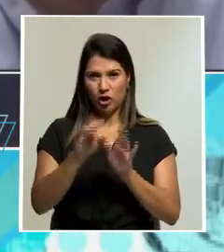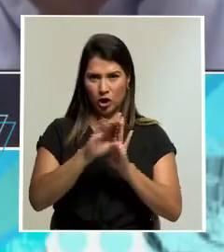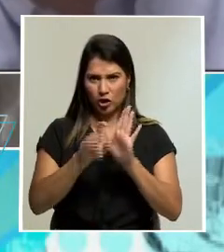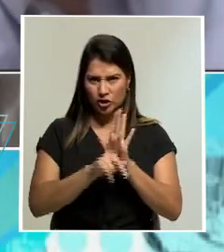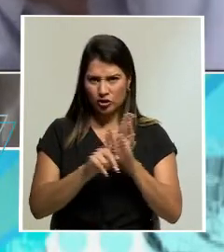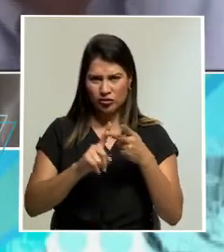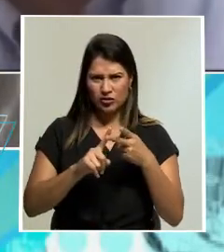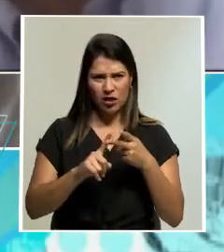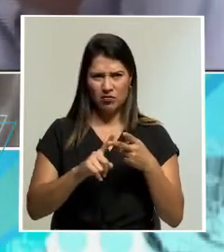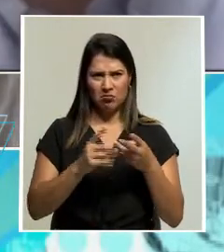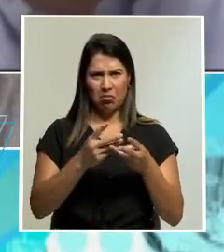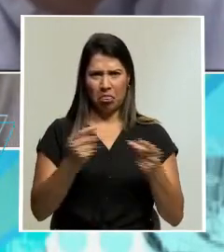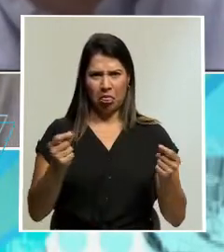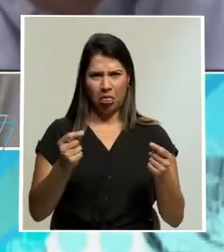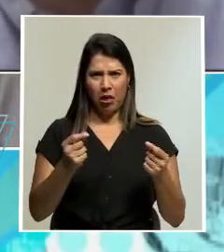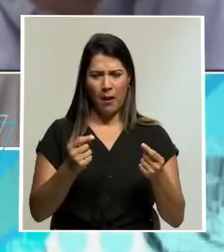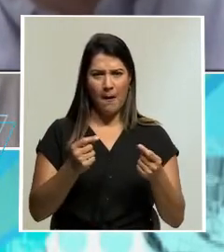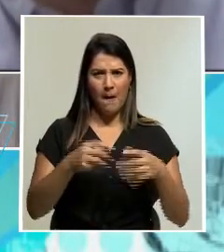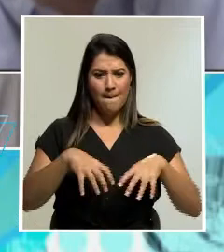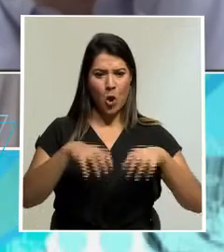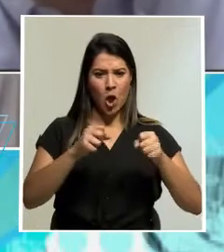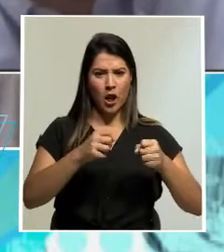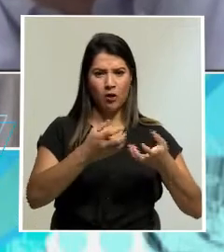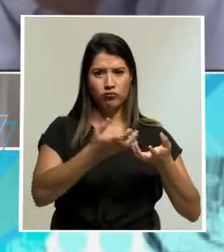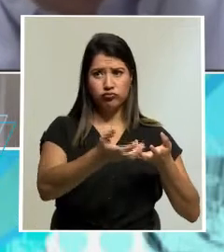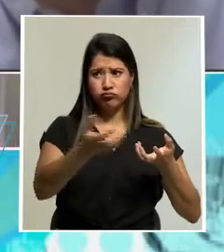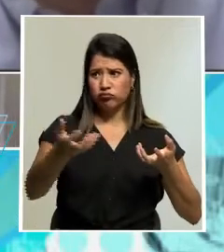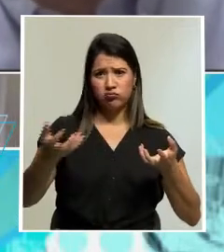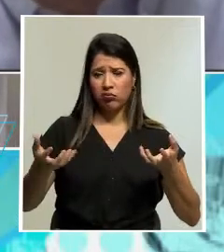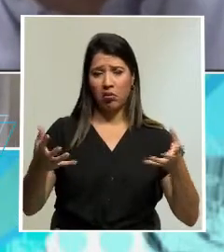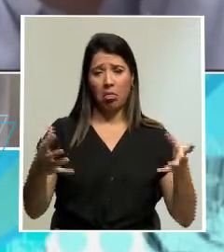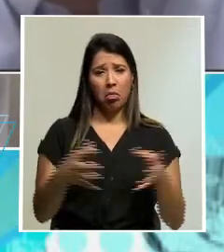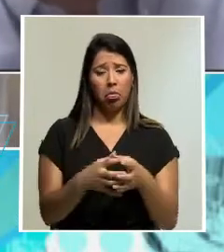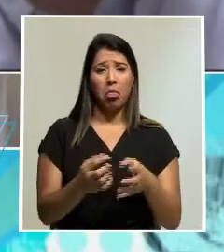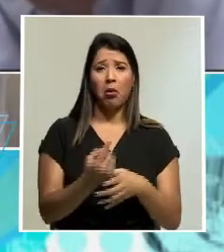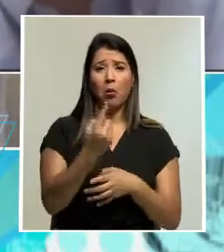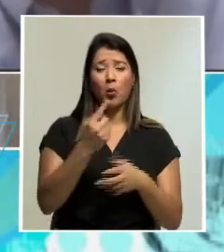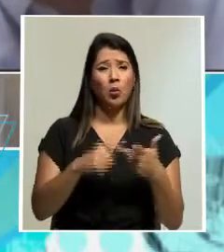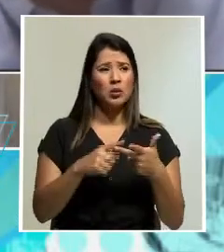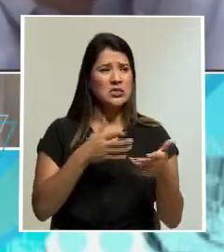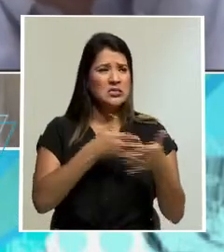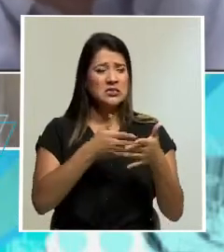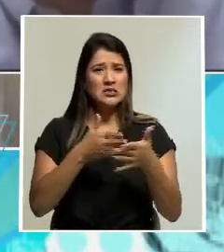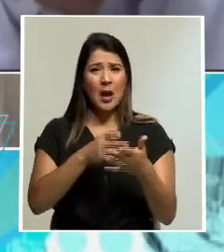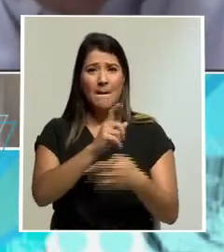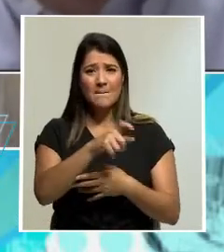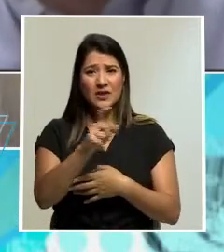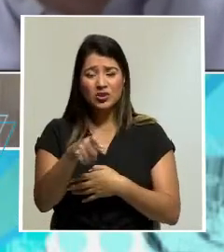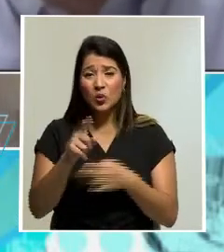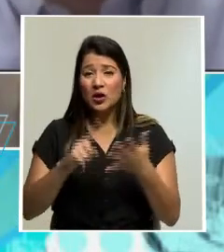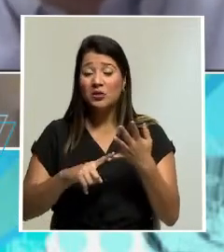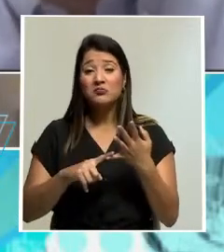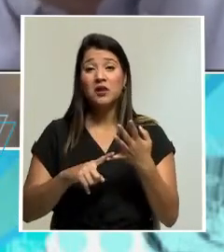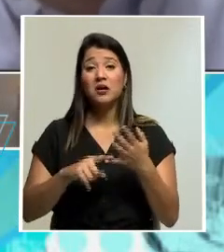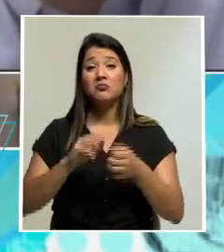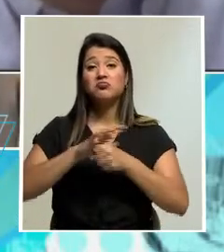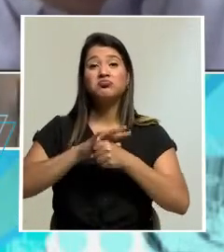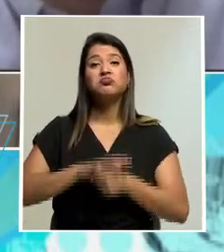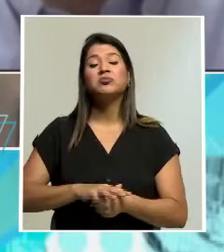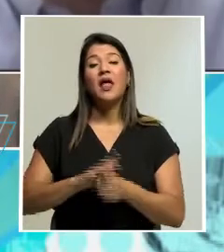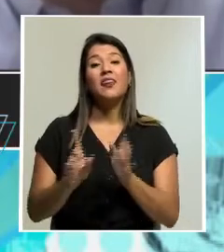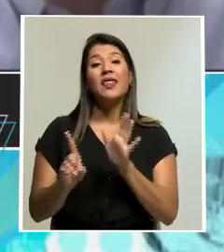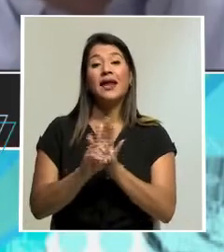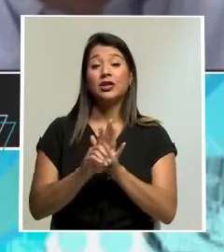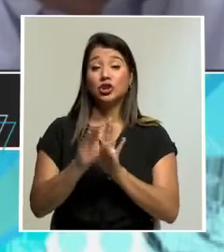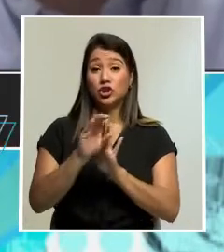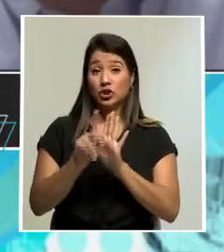de poderes, masacró a la gente y después de haberla masacrado, suspendió los derechos constitucionales por las vías